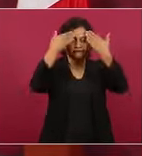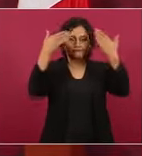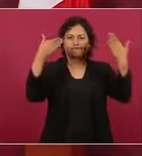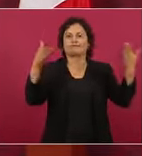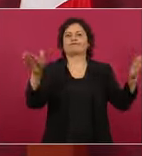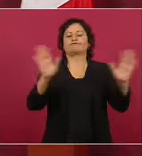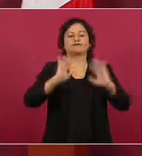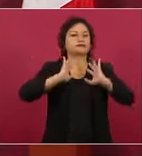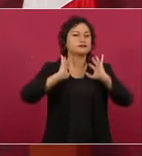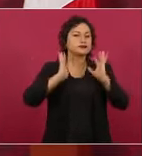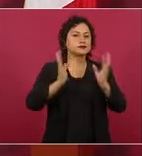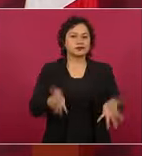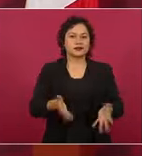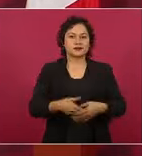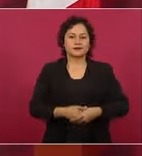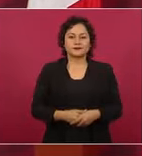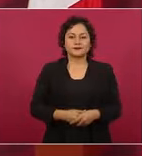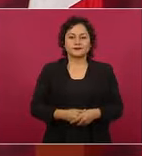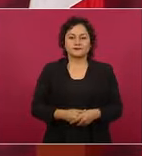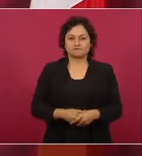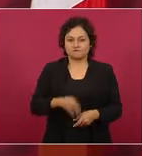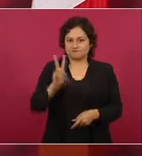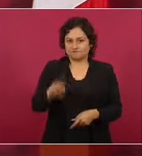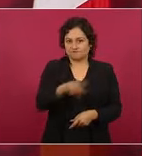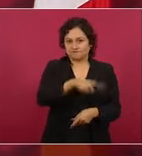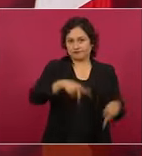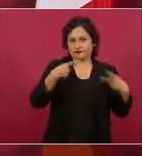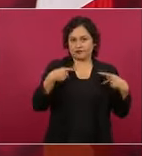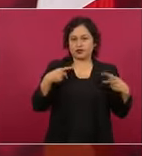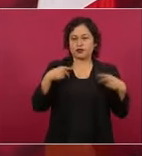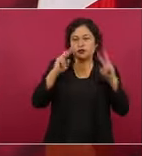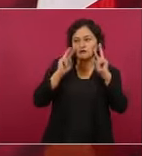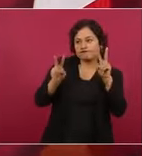muy despierta, está muy pendiente.